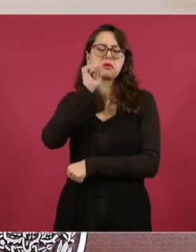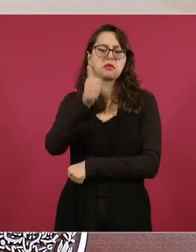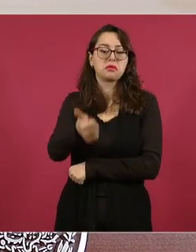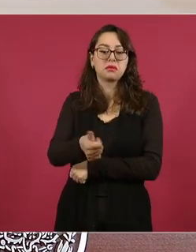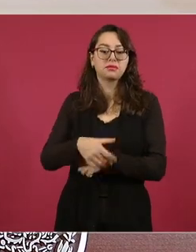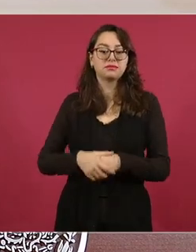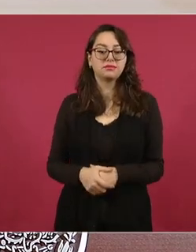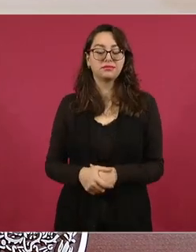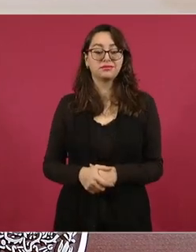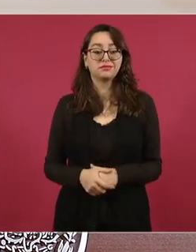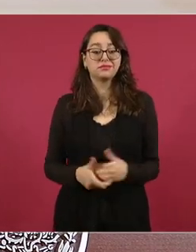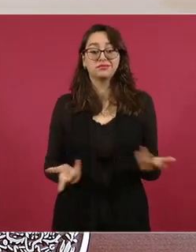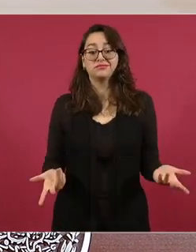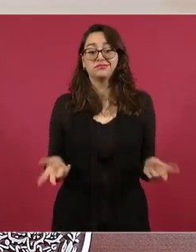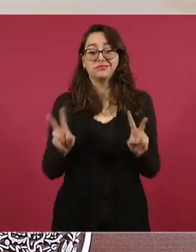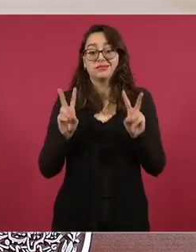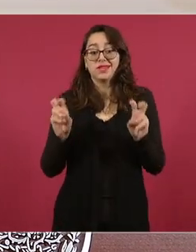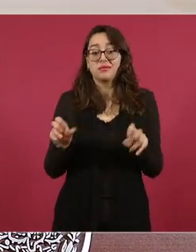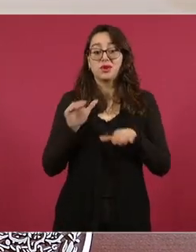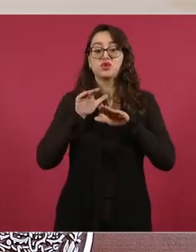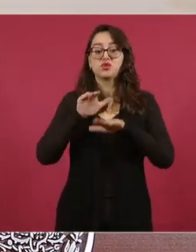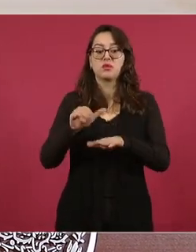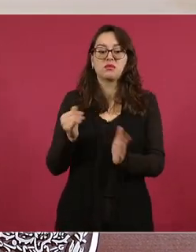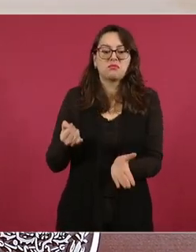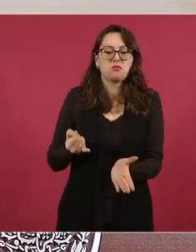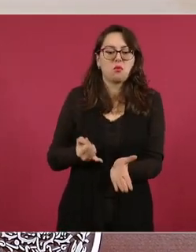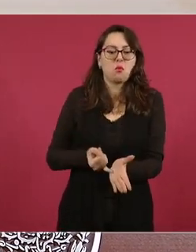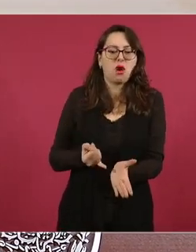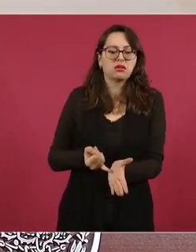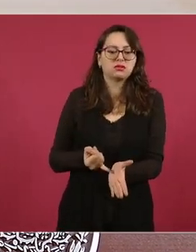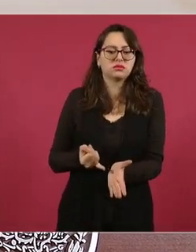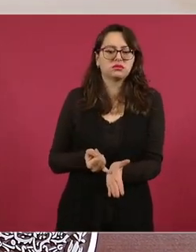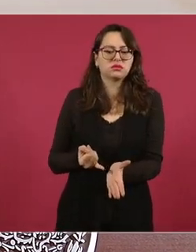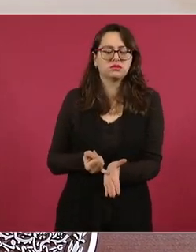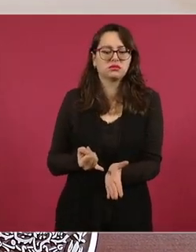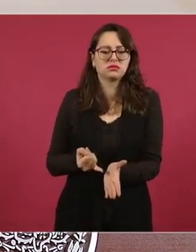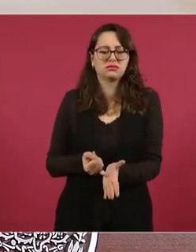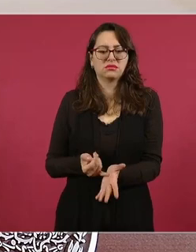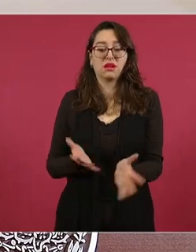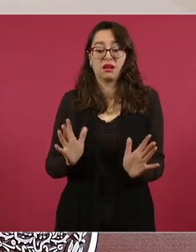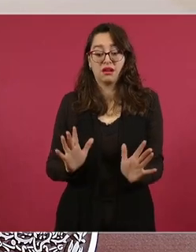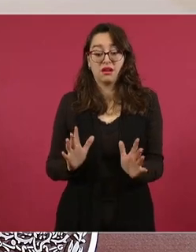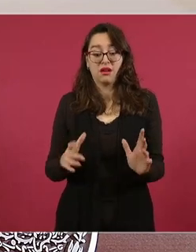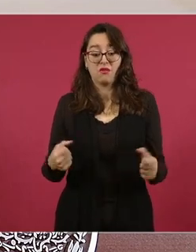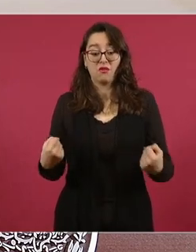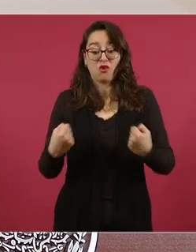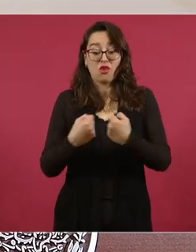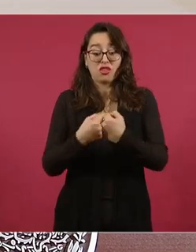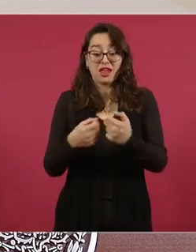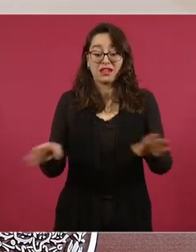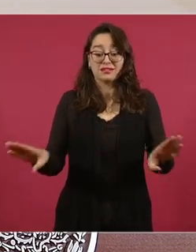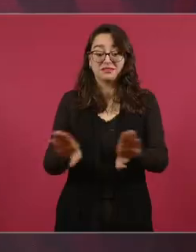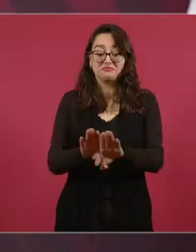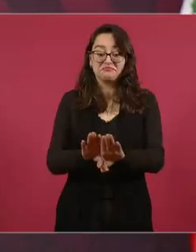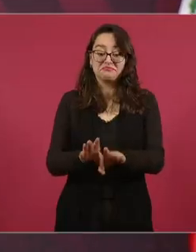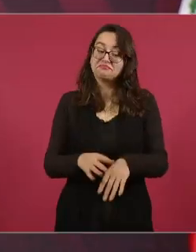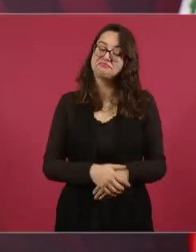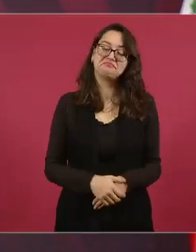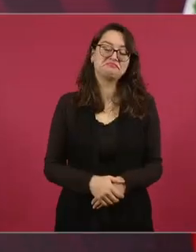Pero estamos hablando de aranceles, de impuestos. Cerrar no se puede,